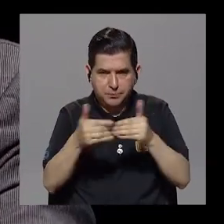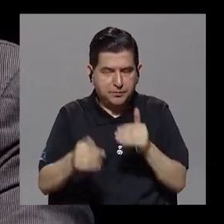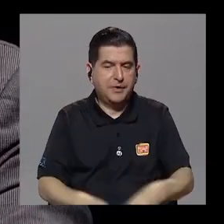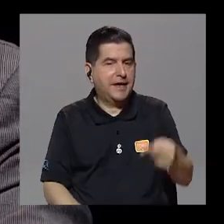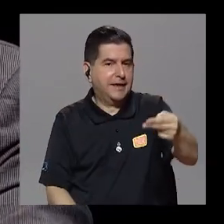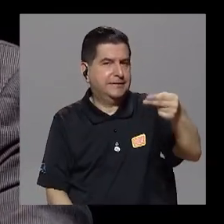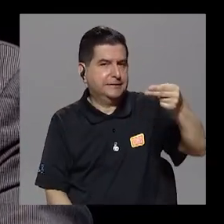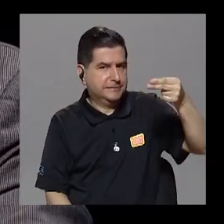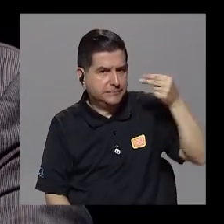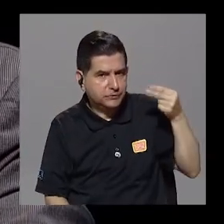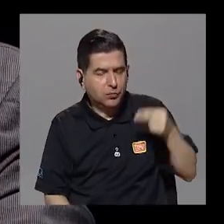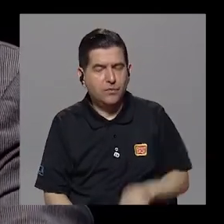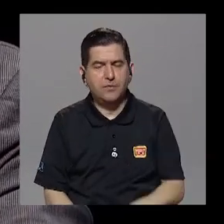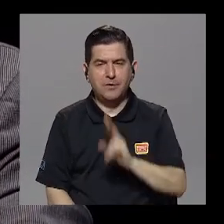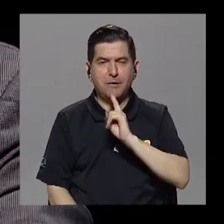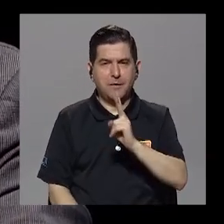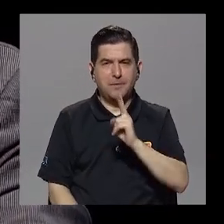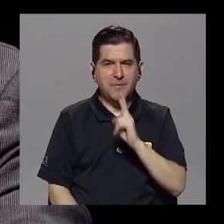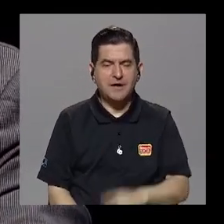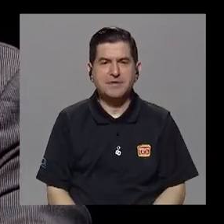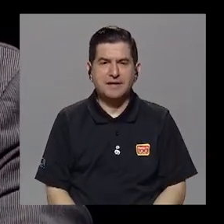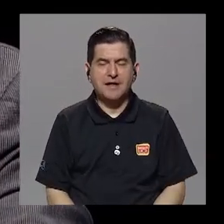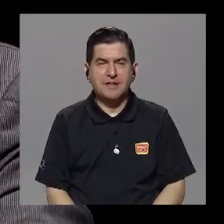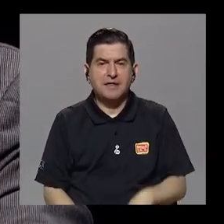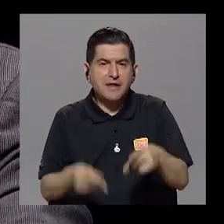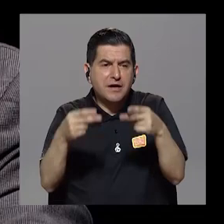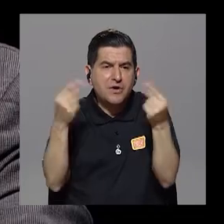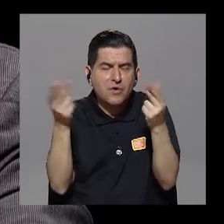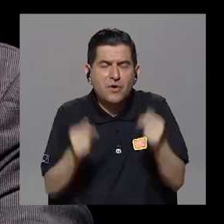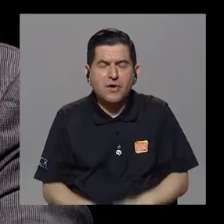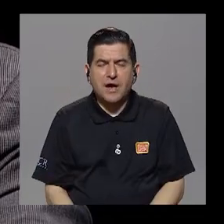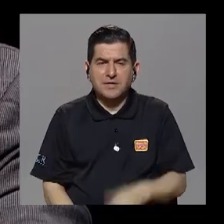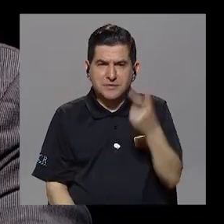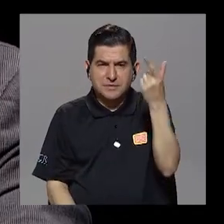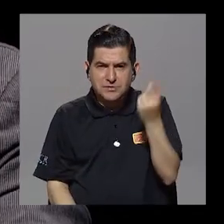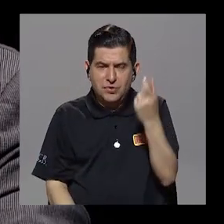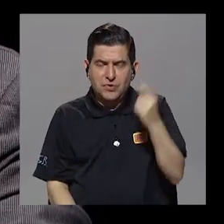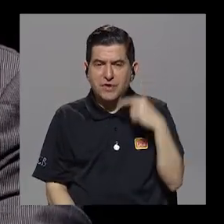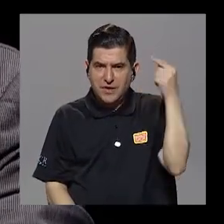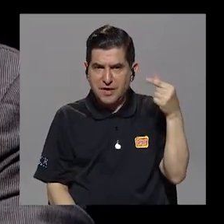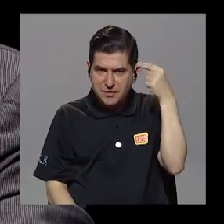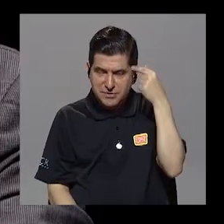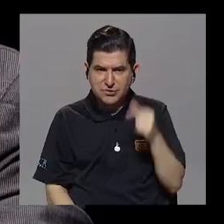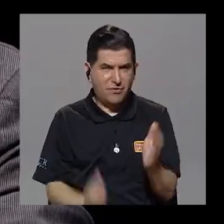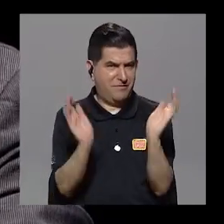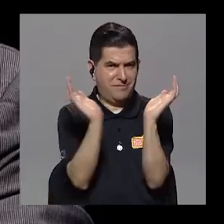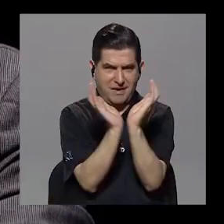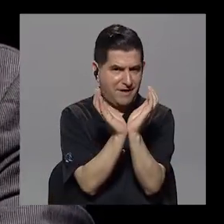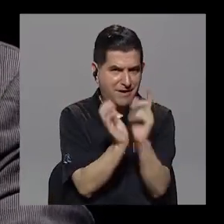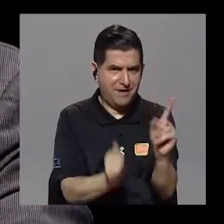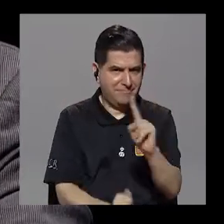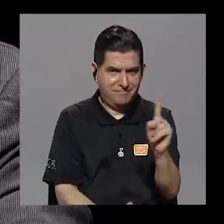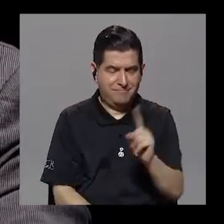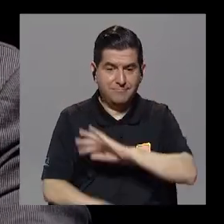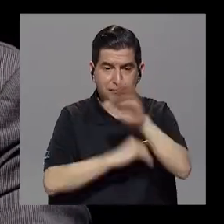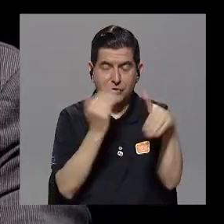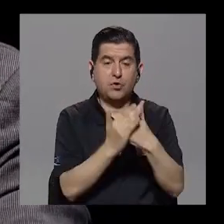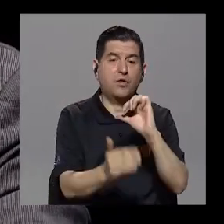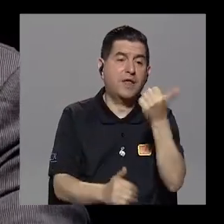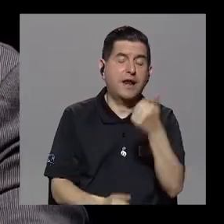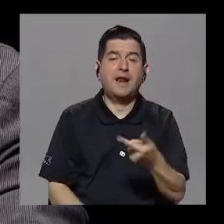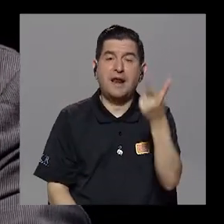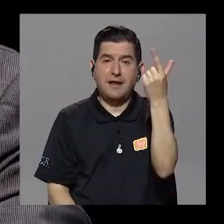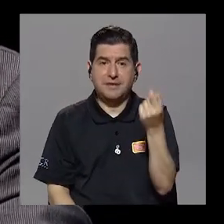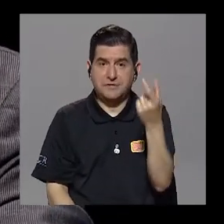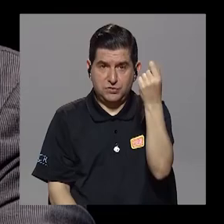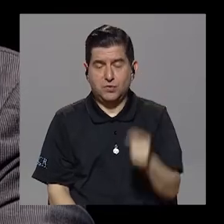caso, históricamente, el verdadero costo de pensiones para el Estado no ha sido la caja, sino que han sido todas las